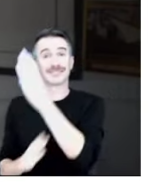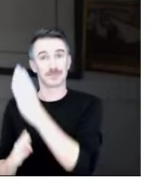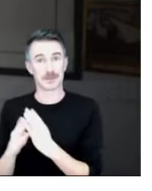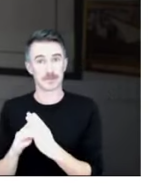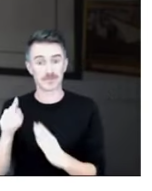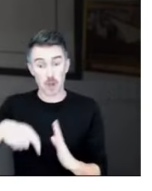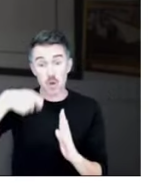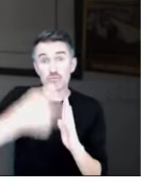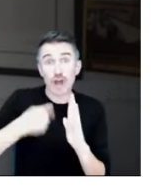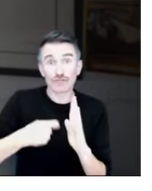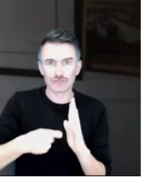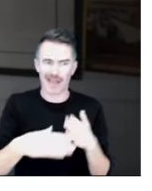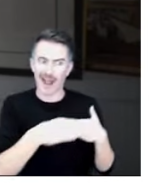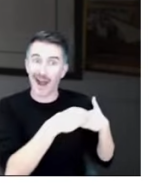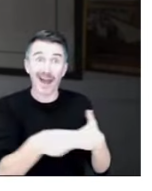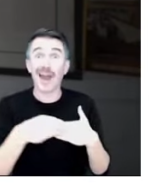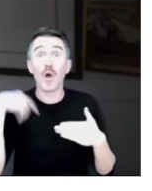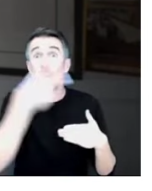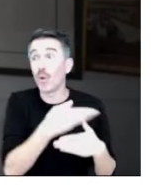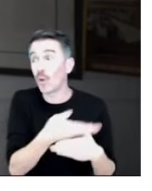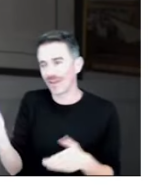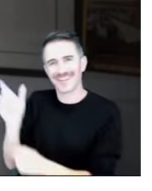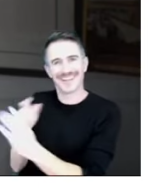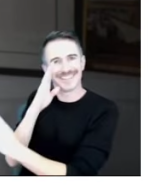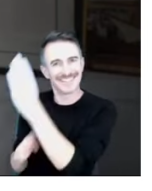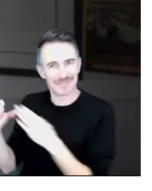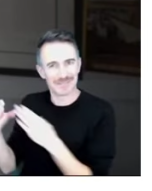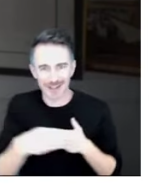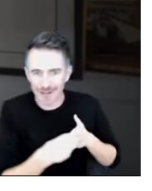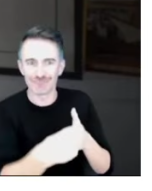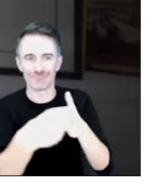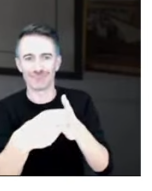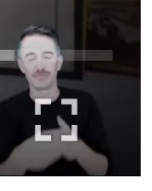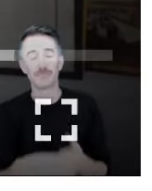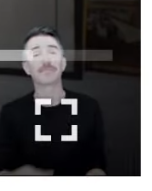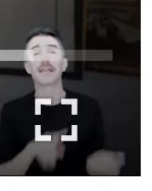disabilities. Work directly informed and often led by them.